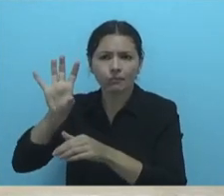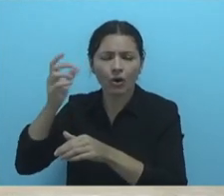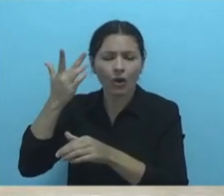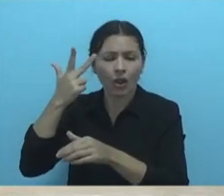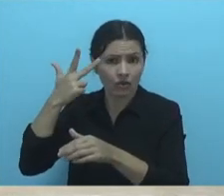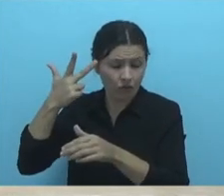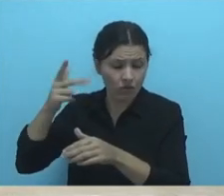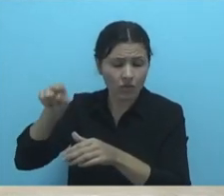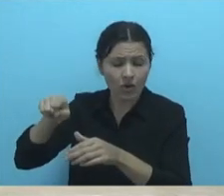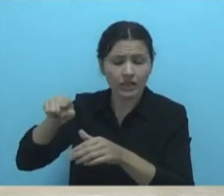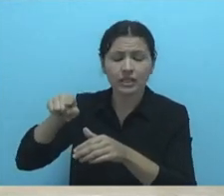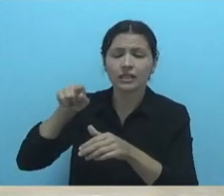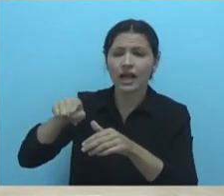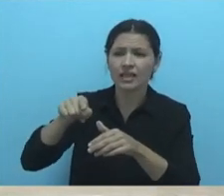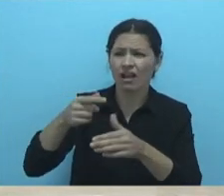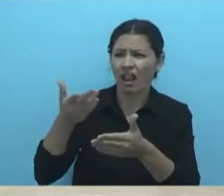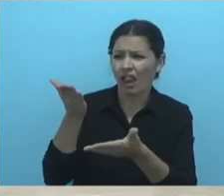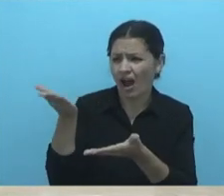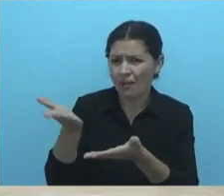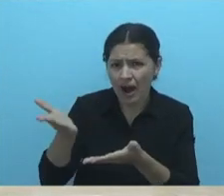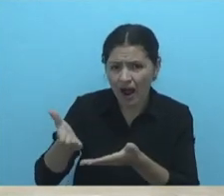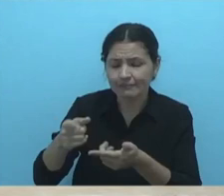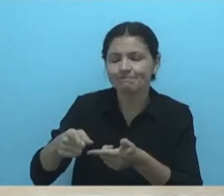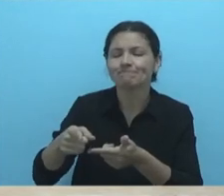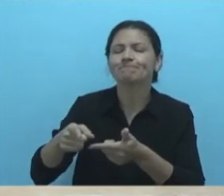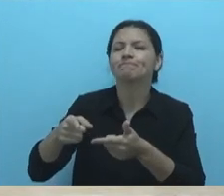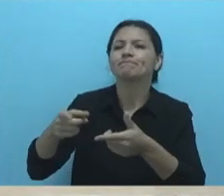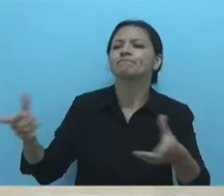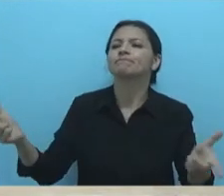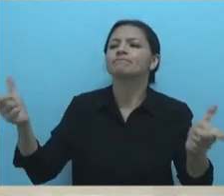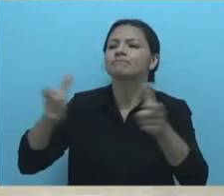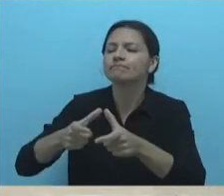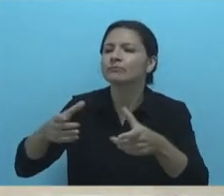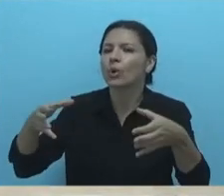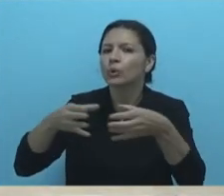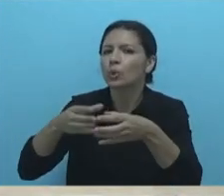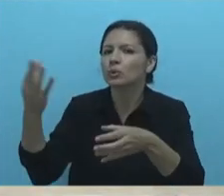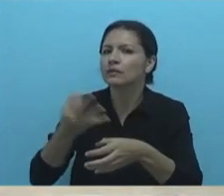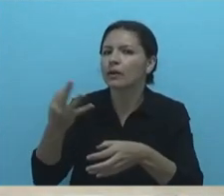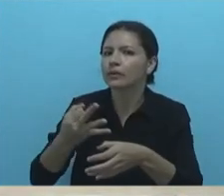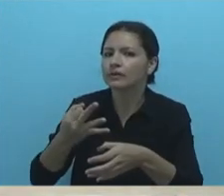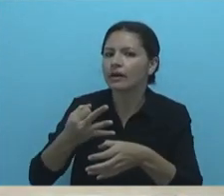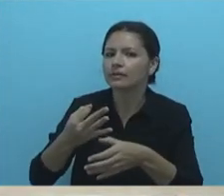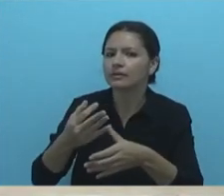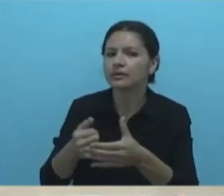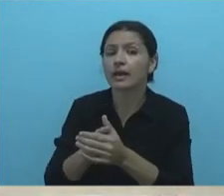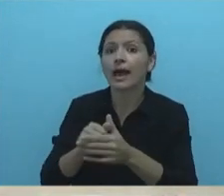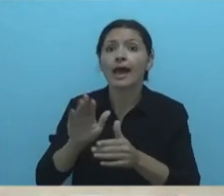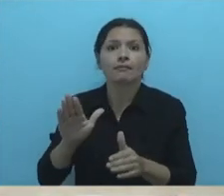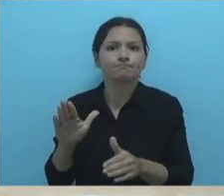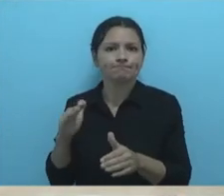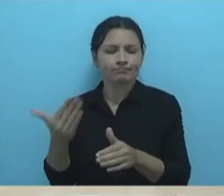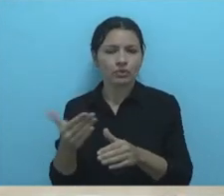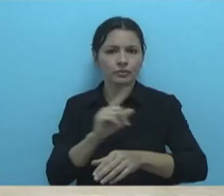que desde aquel momento hasta ahora no se ha convocado nunca más para que el ejecutivo